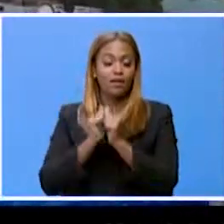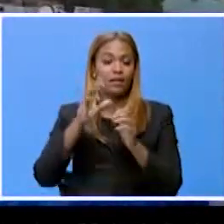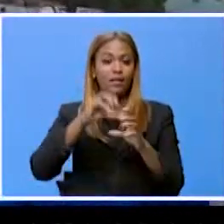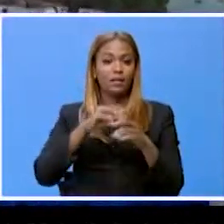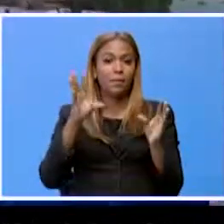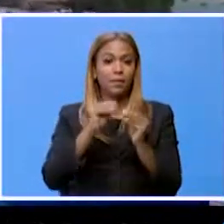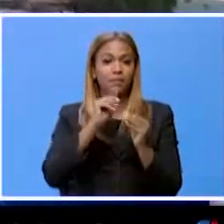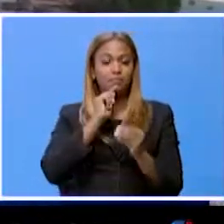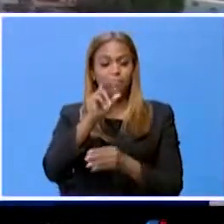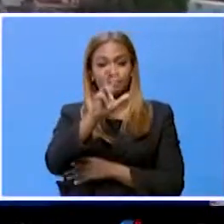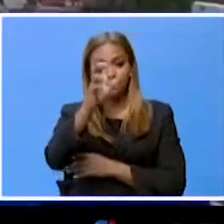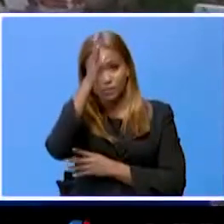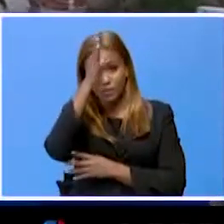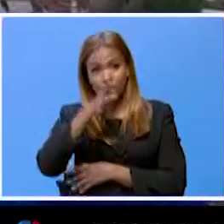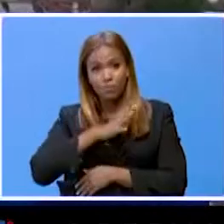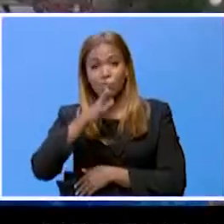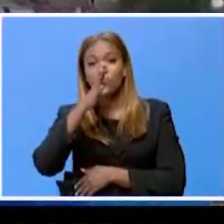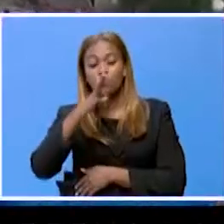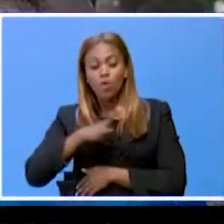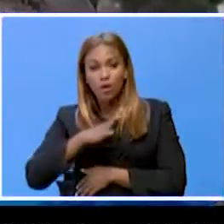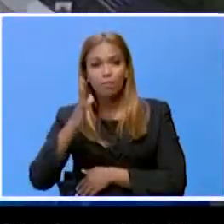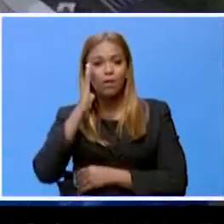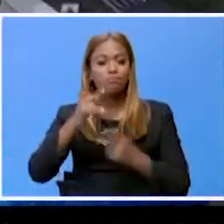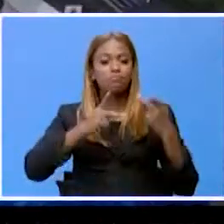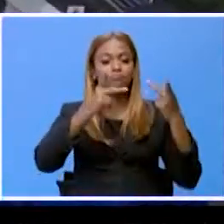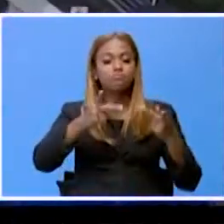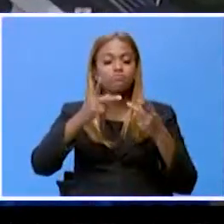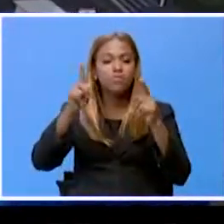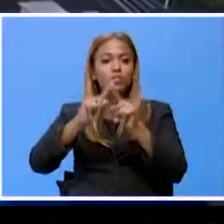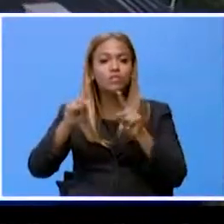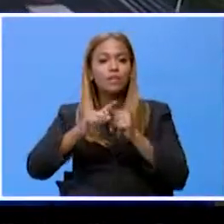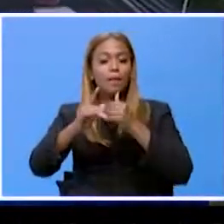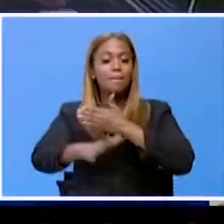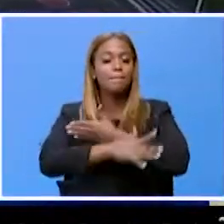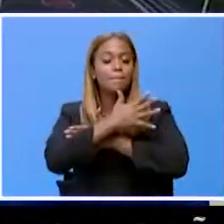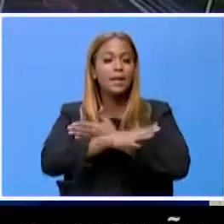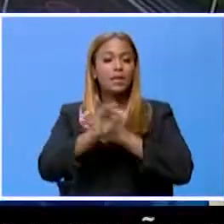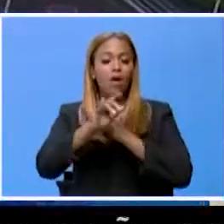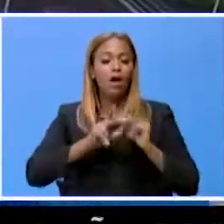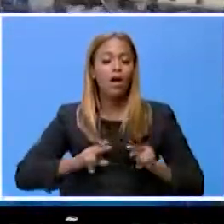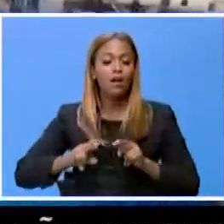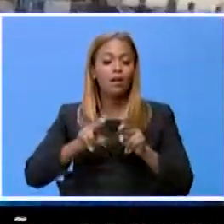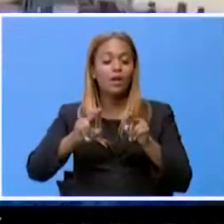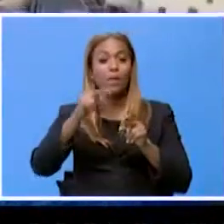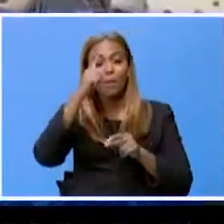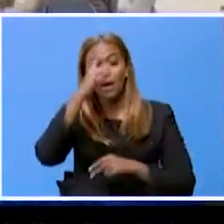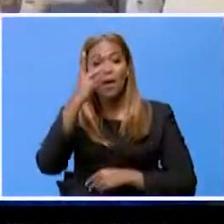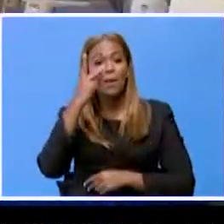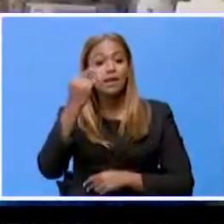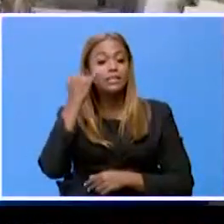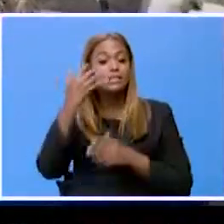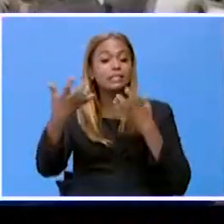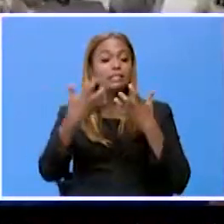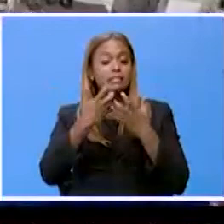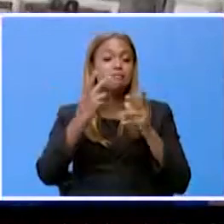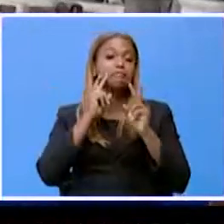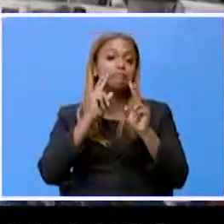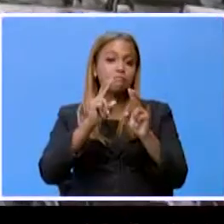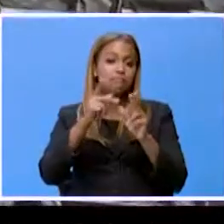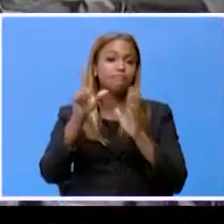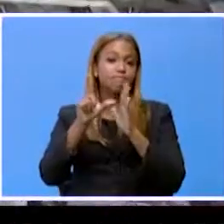más de 300 hombres y mujeres, estarán visitando las diferentes playas y balnearios para garantizar que se acaten las